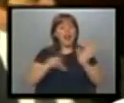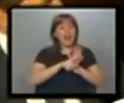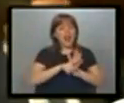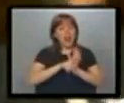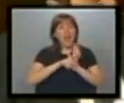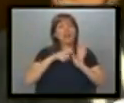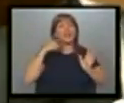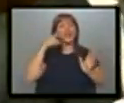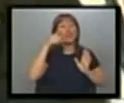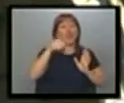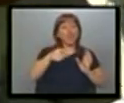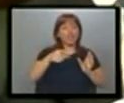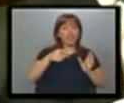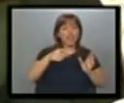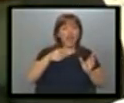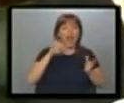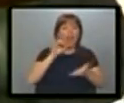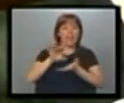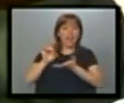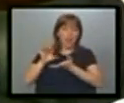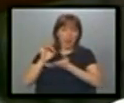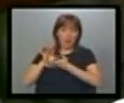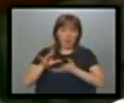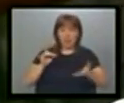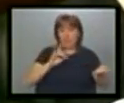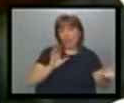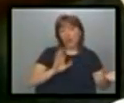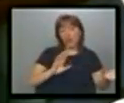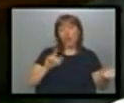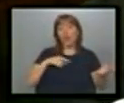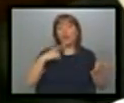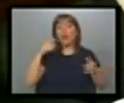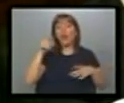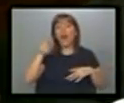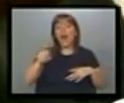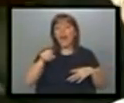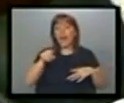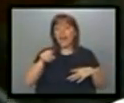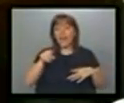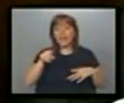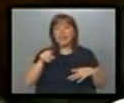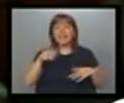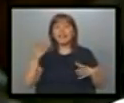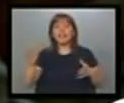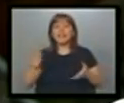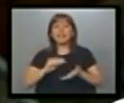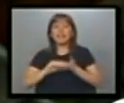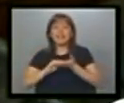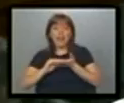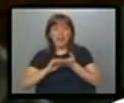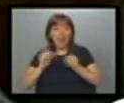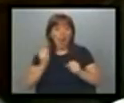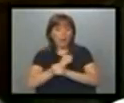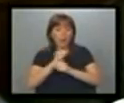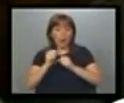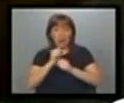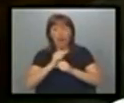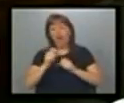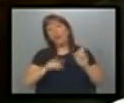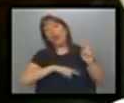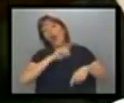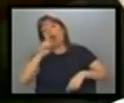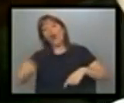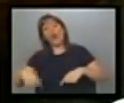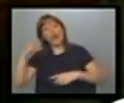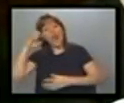Renovador le pidió al jefe de la bancada del Frente para la Victoria cambios a la norma votada recientemente, como les decía, en Senado. Si bien